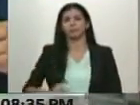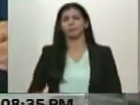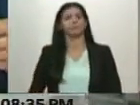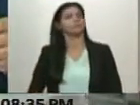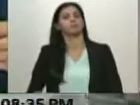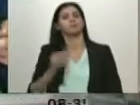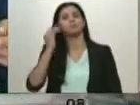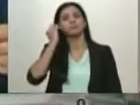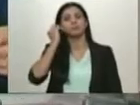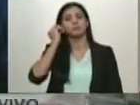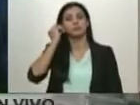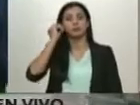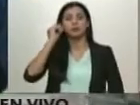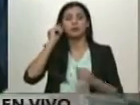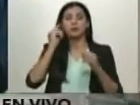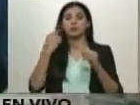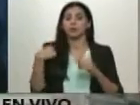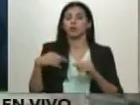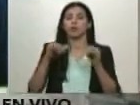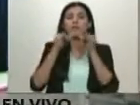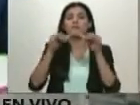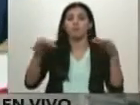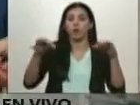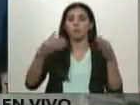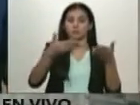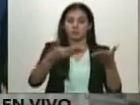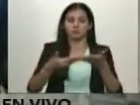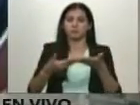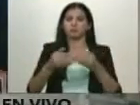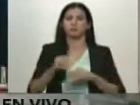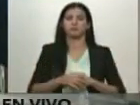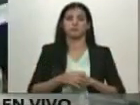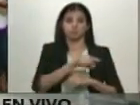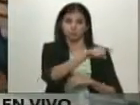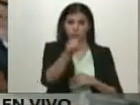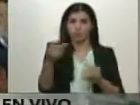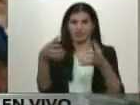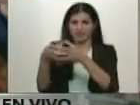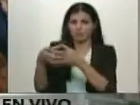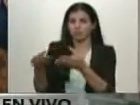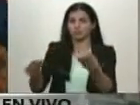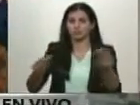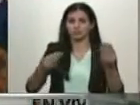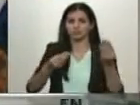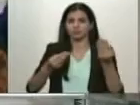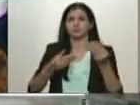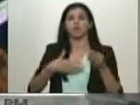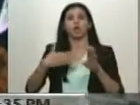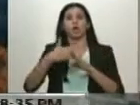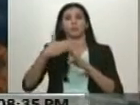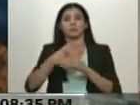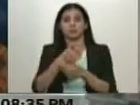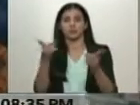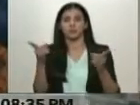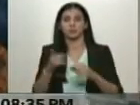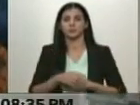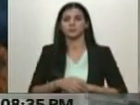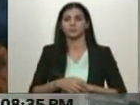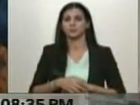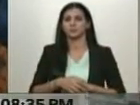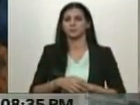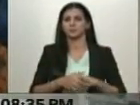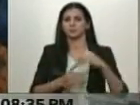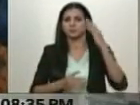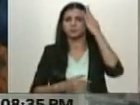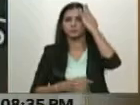informe que me preparó nuestros equipos, aquí está, y quiero compartirlo con ustedes. Acciones